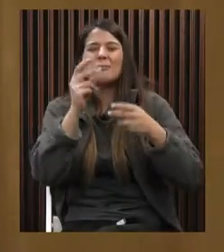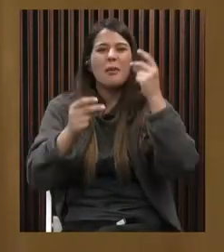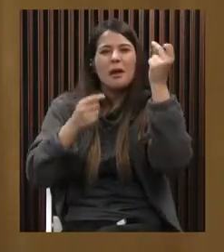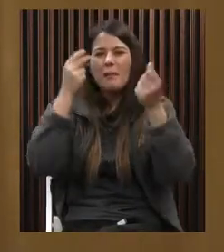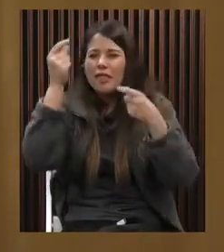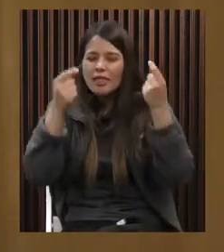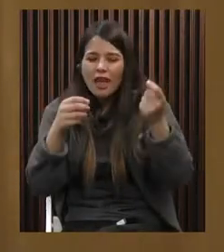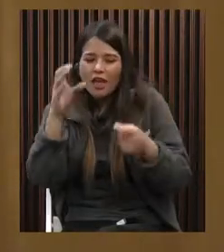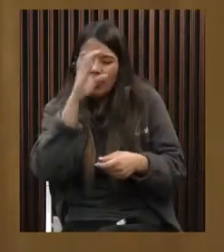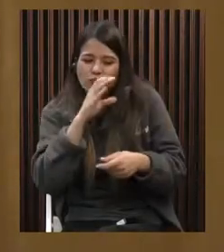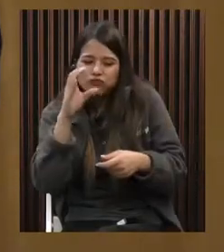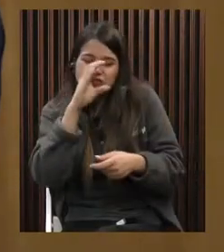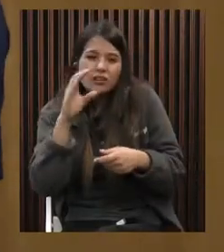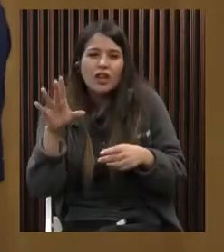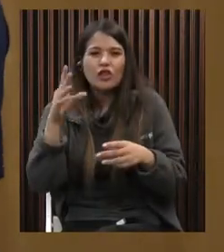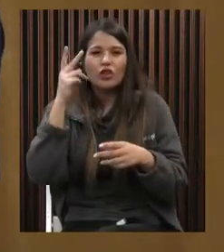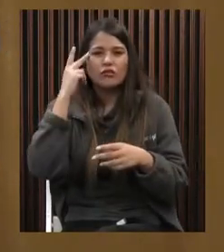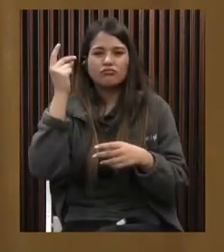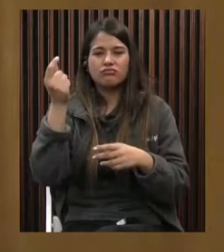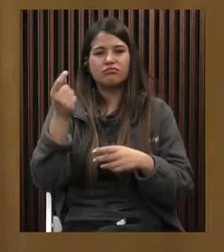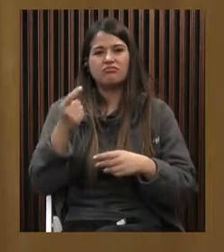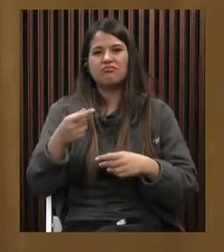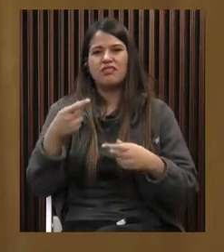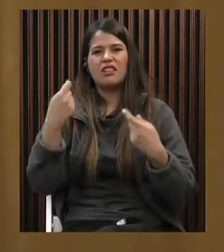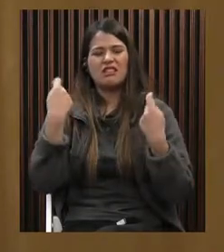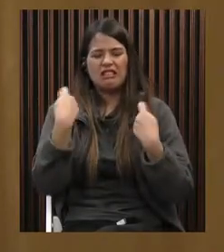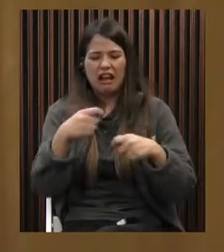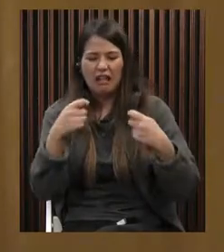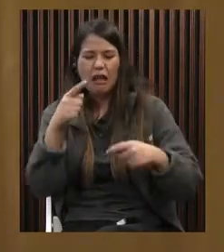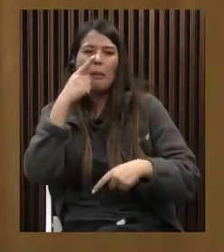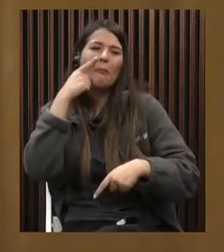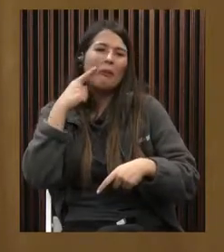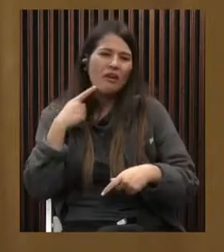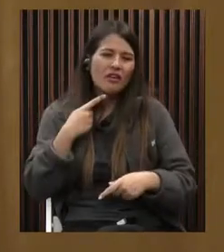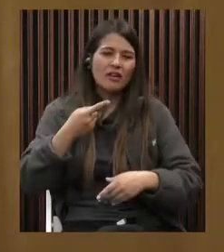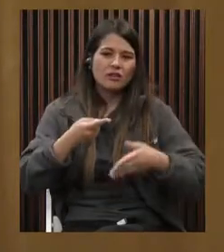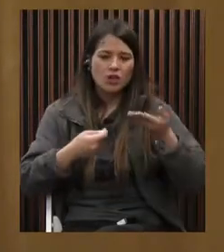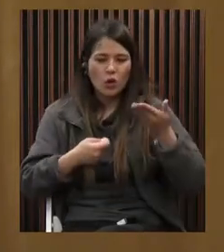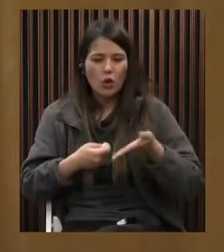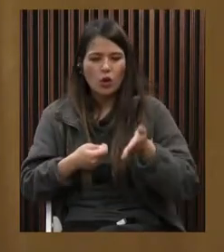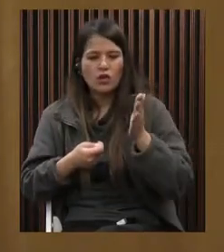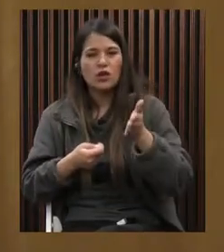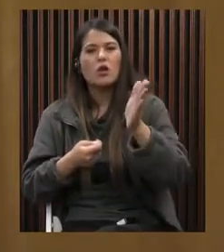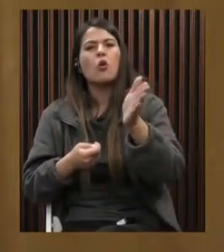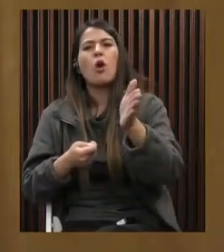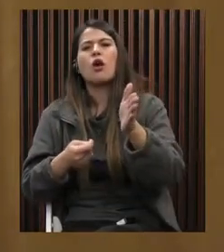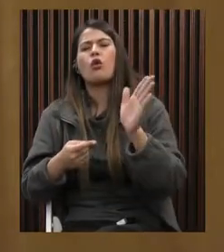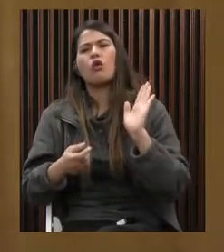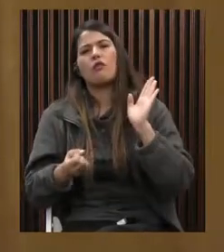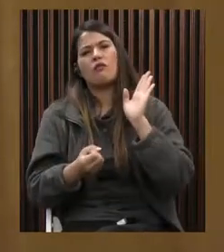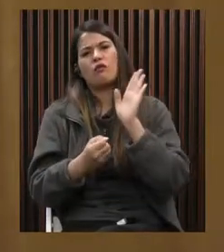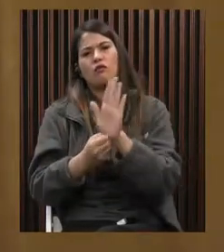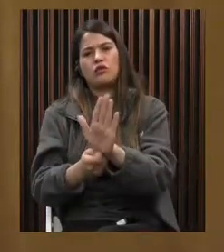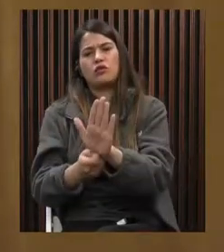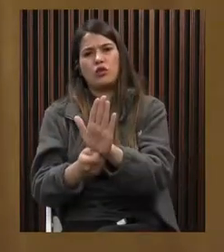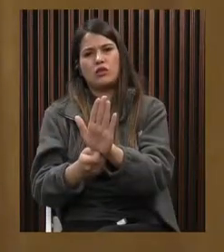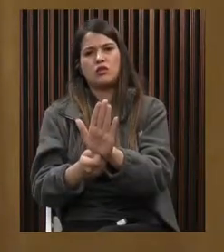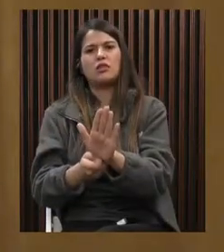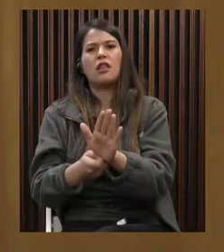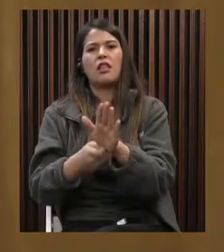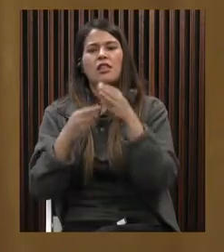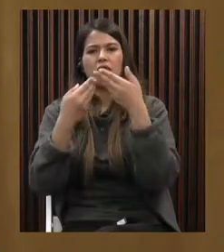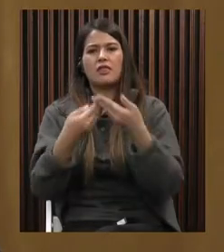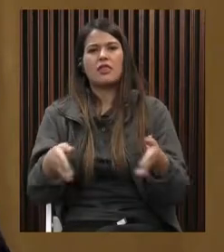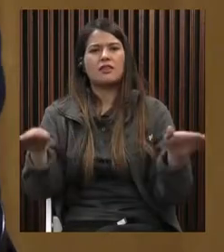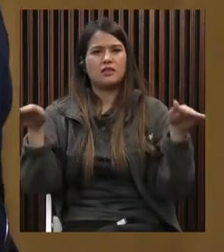importante. Es importante tratar nuevas cosas, entonces hay que continuar con estas funciones distendidas. ¿Por qué? Porque a veces las personas